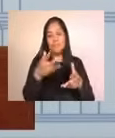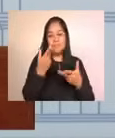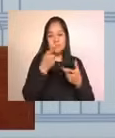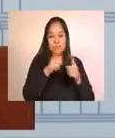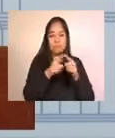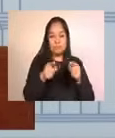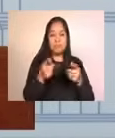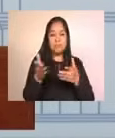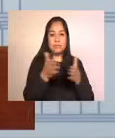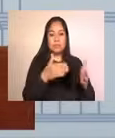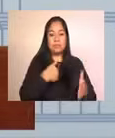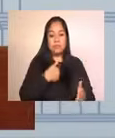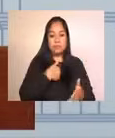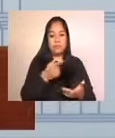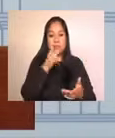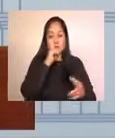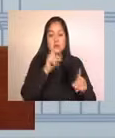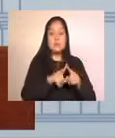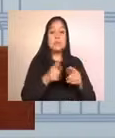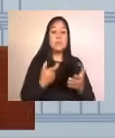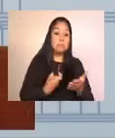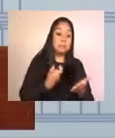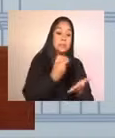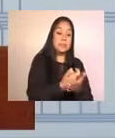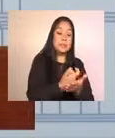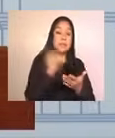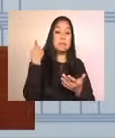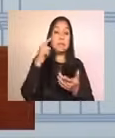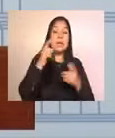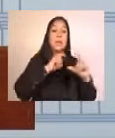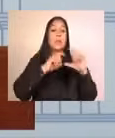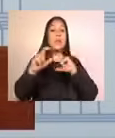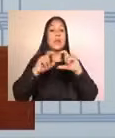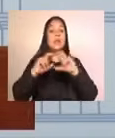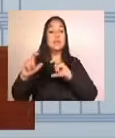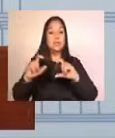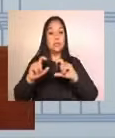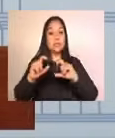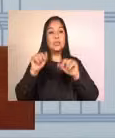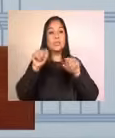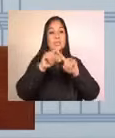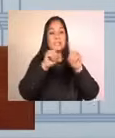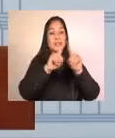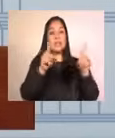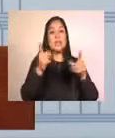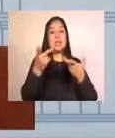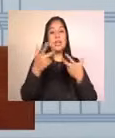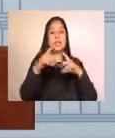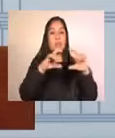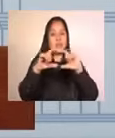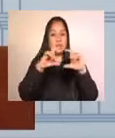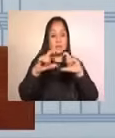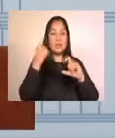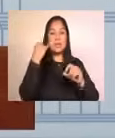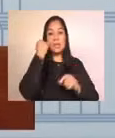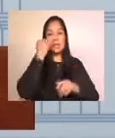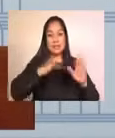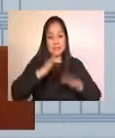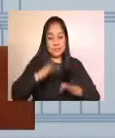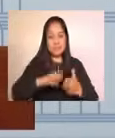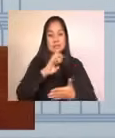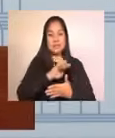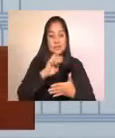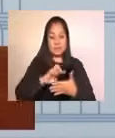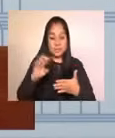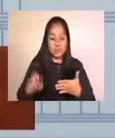También hemos destinado recursos para comunicación en los principales medios, en Izabal y en el Petén.